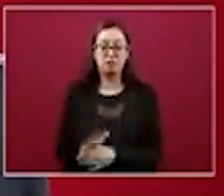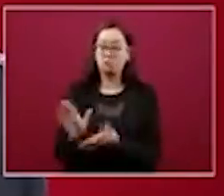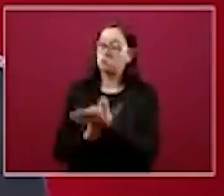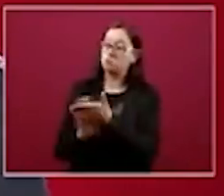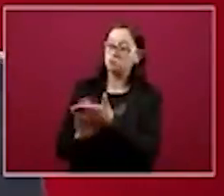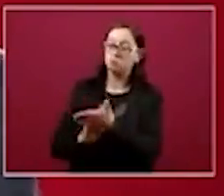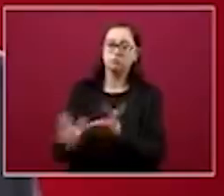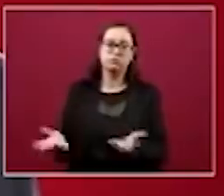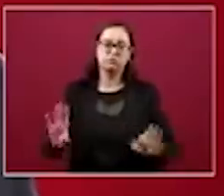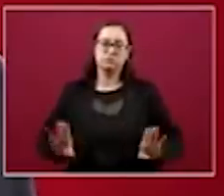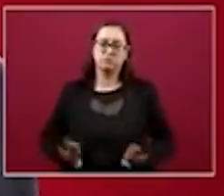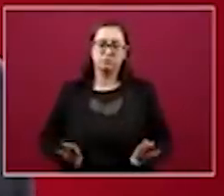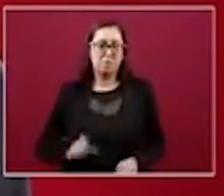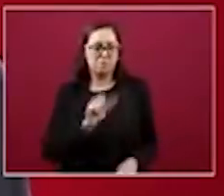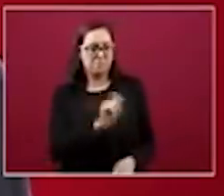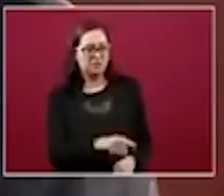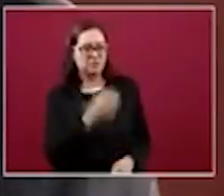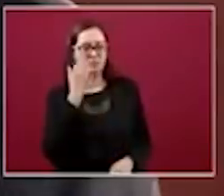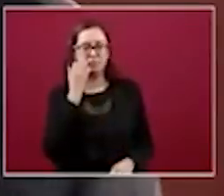siendo los mismos que